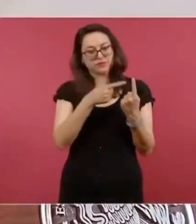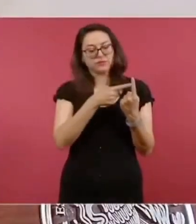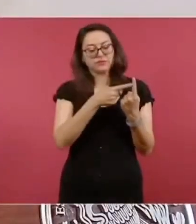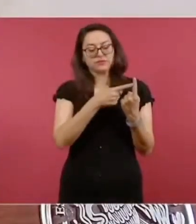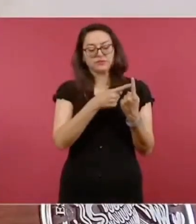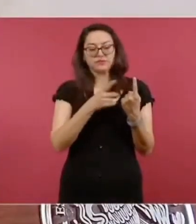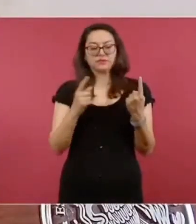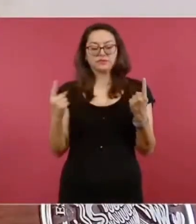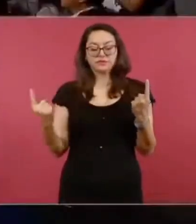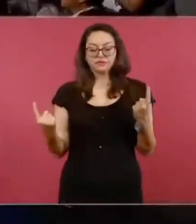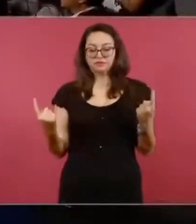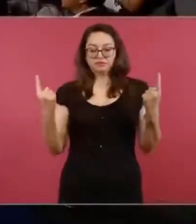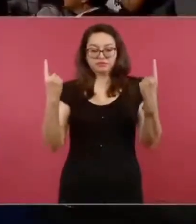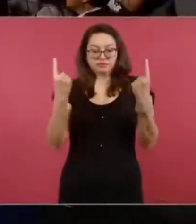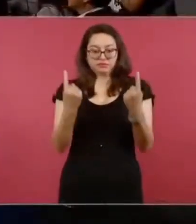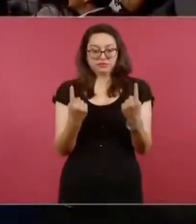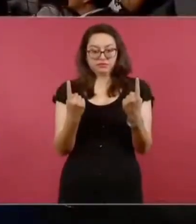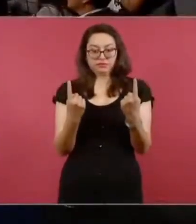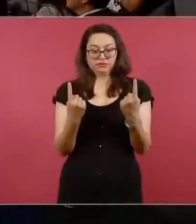Y